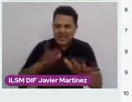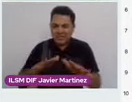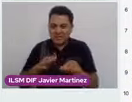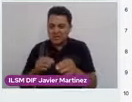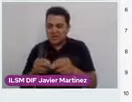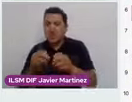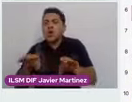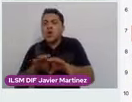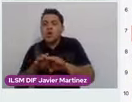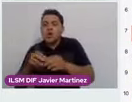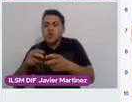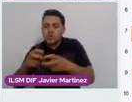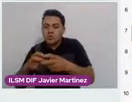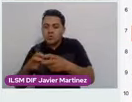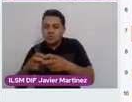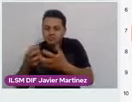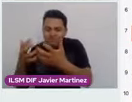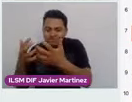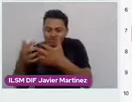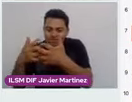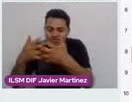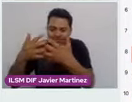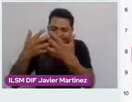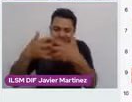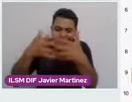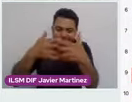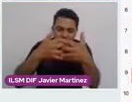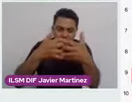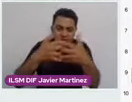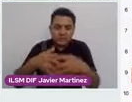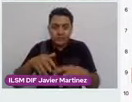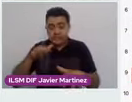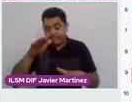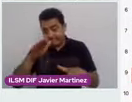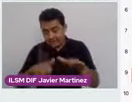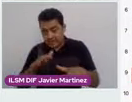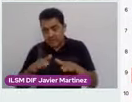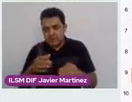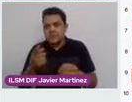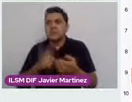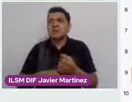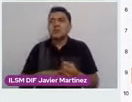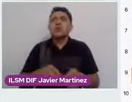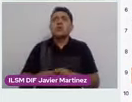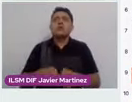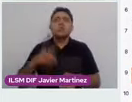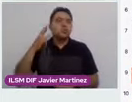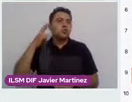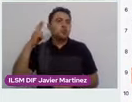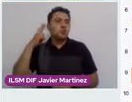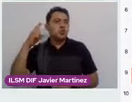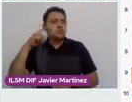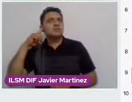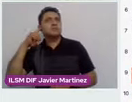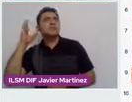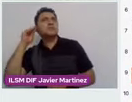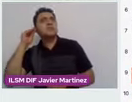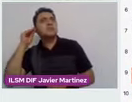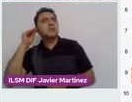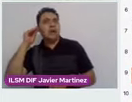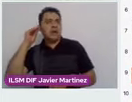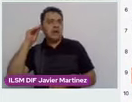músculos, el músculo del martillo, al haber una contracción, genera un ruido, ¿sí? Esos son ruidos